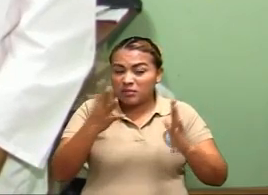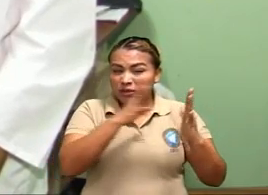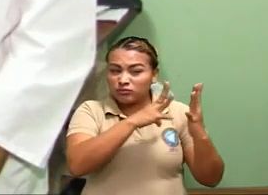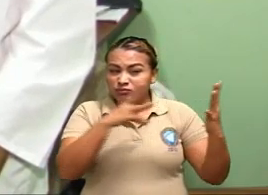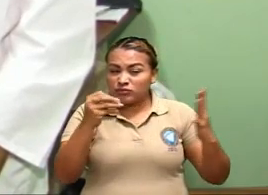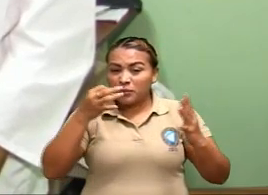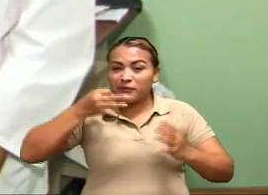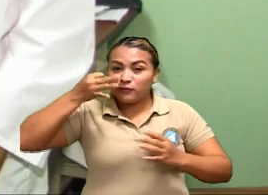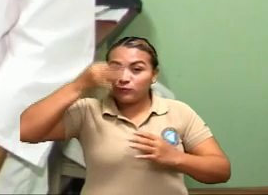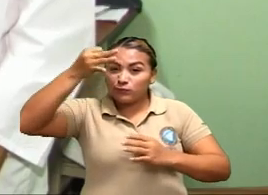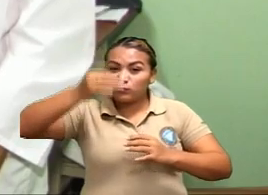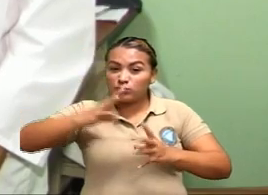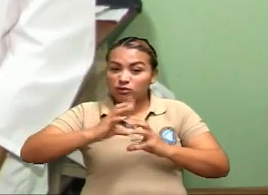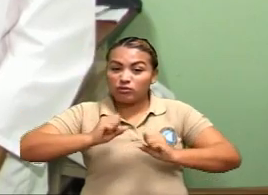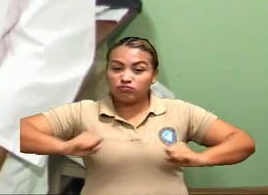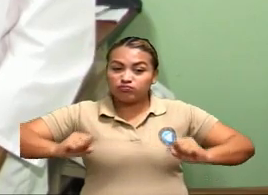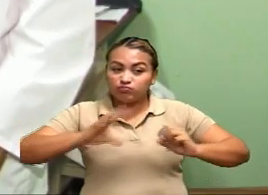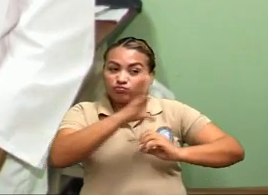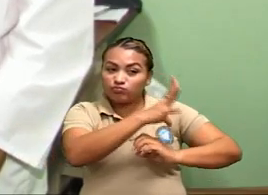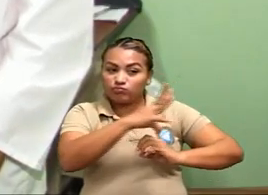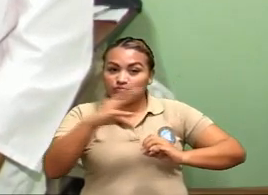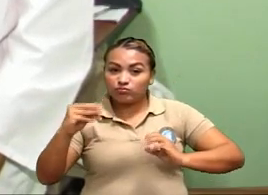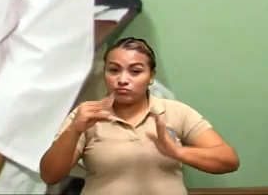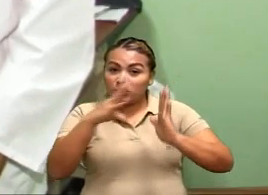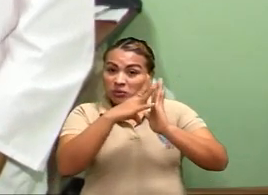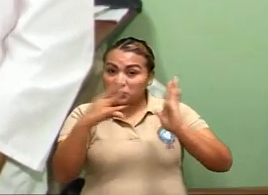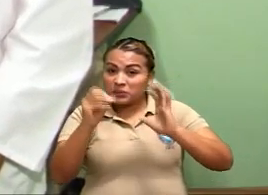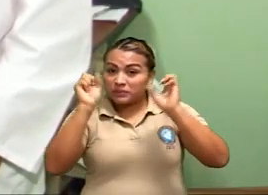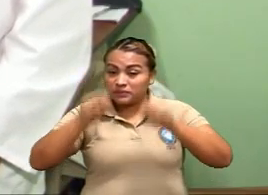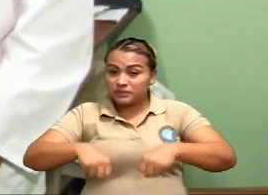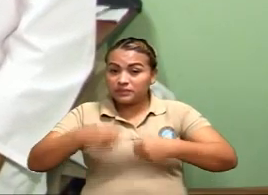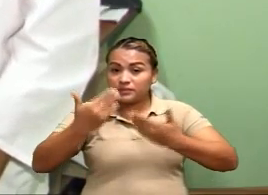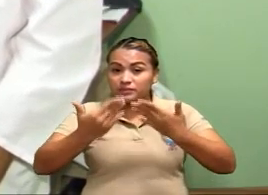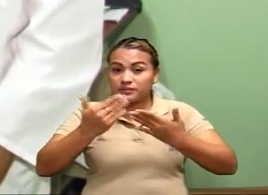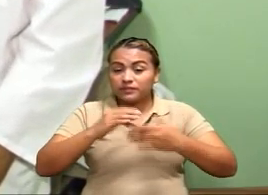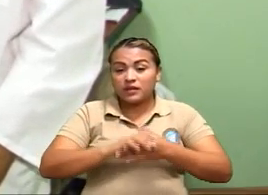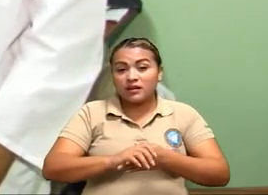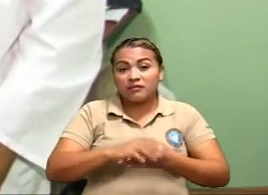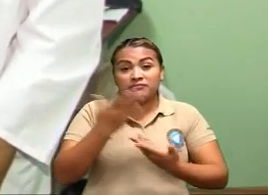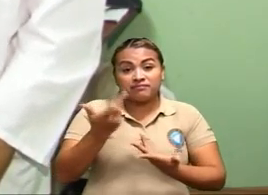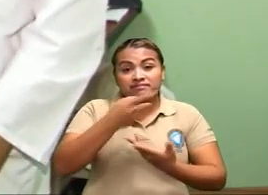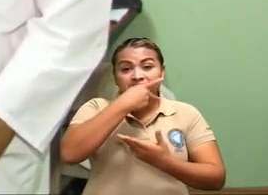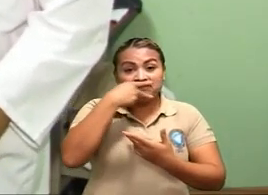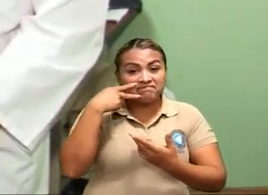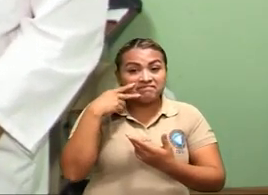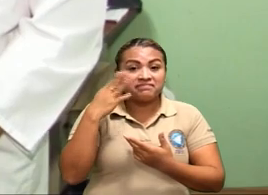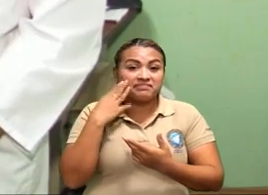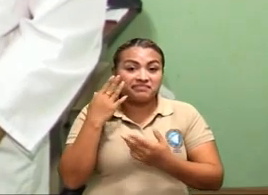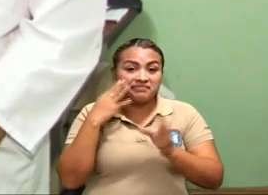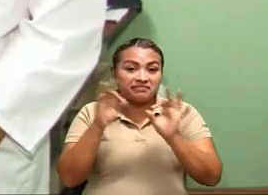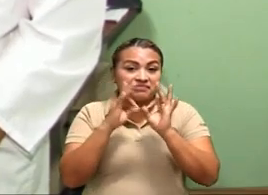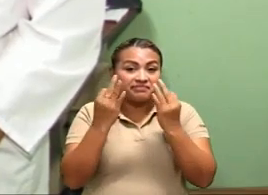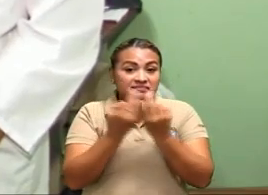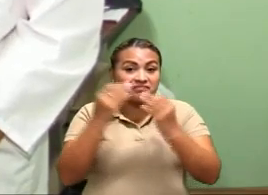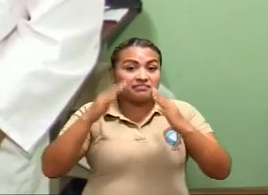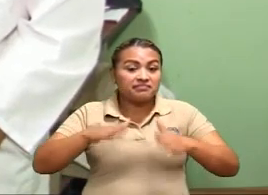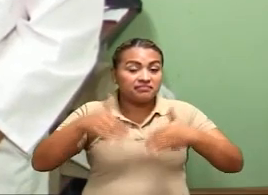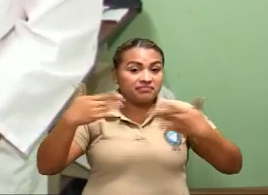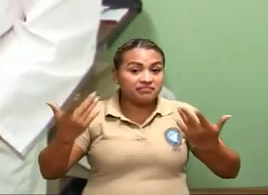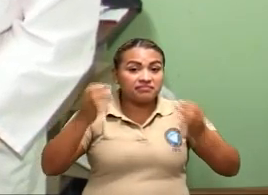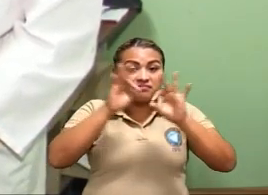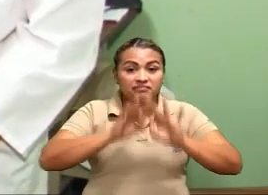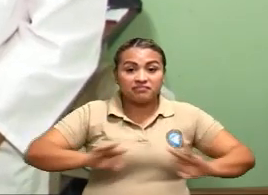un paciente con obesidad. La herencia principalmente de los padres, ¿verdad? La herencia viene principalmente de los padres. Entonces, si el papá